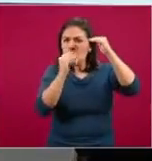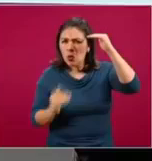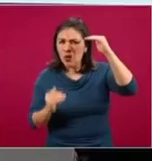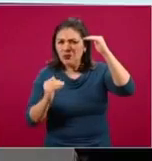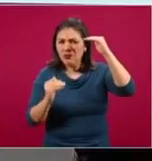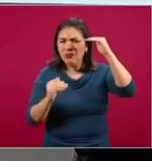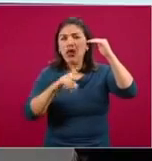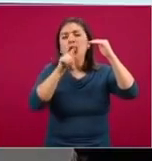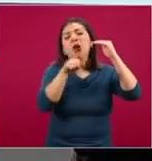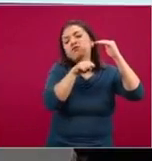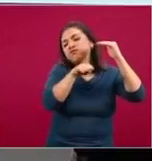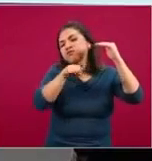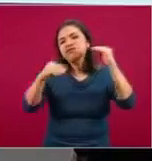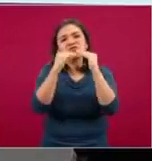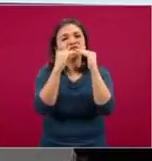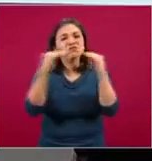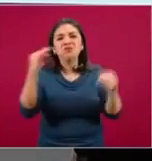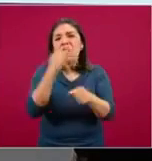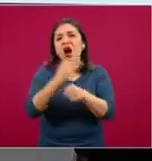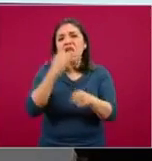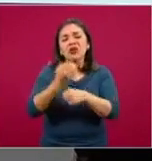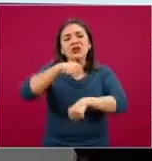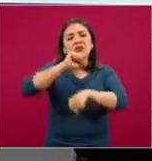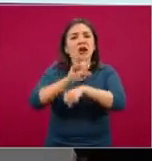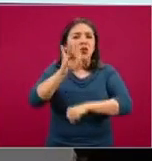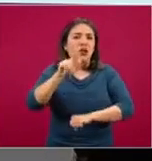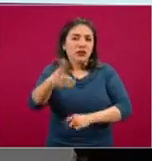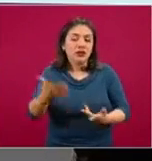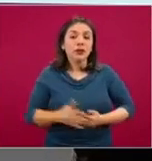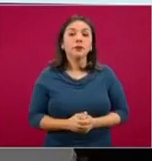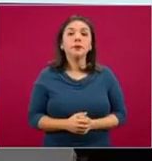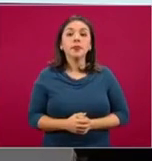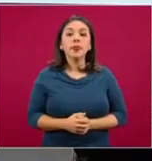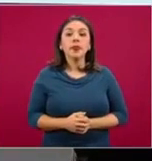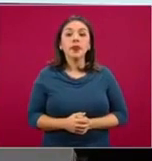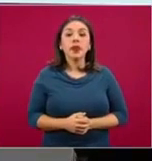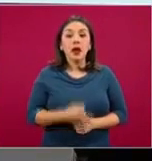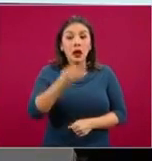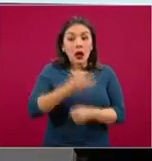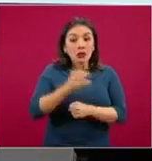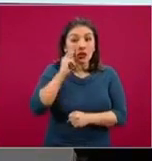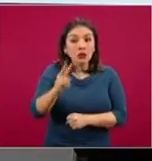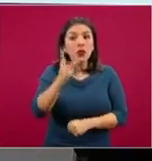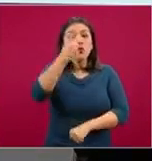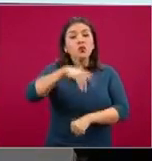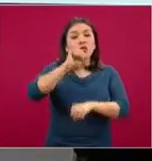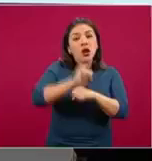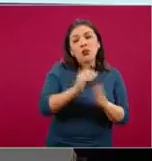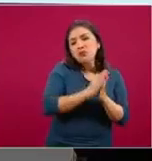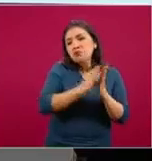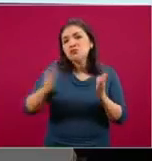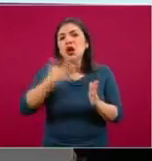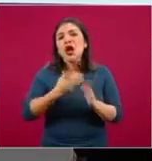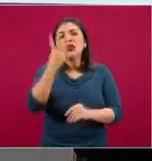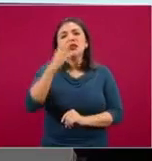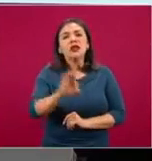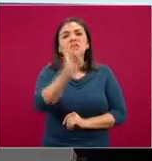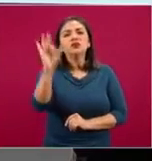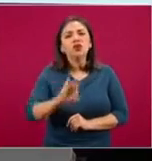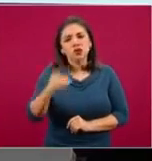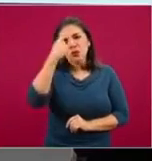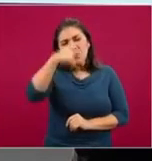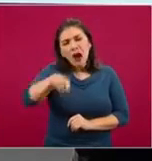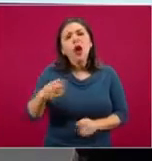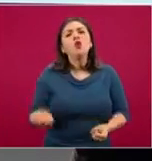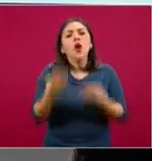tuvimos de la semana 43 a la 44. Prácticamente toda la semana hemos tenido un 3%